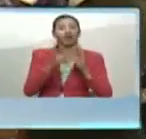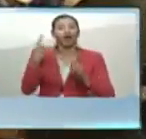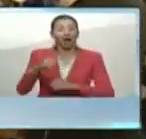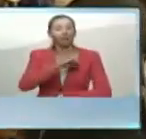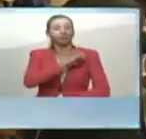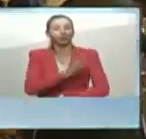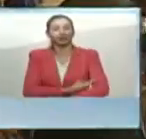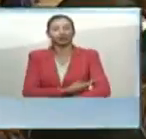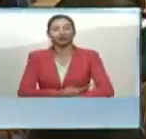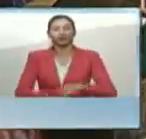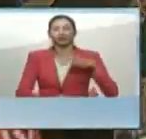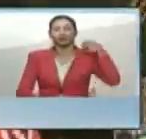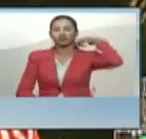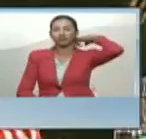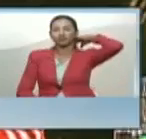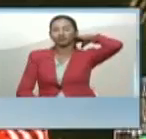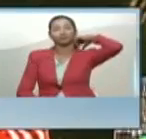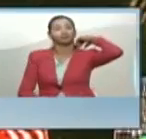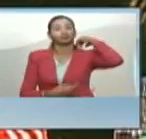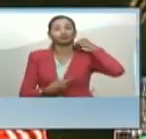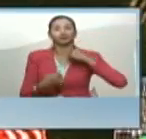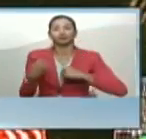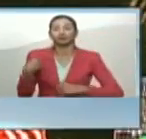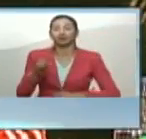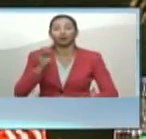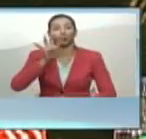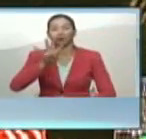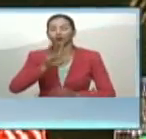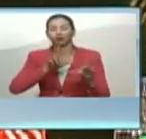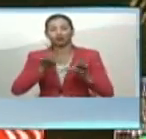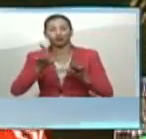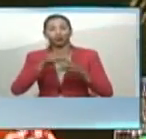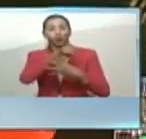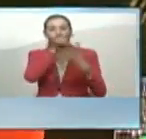Vamos a escuchar, ya llevamos 4 consejos, ¿verdad?